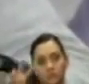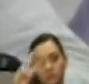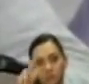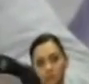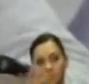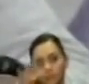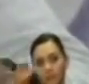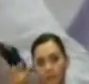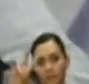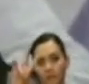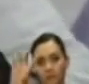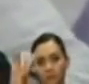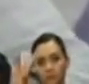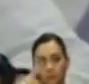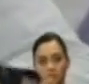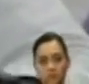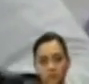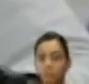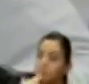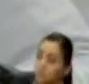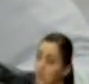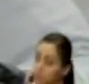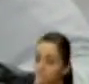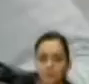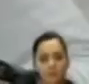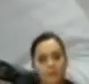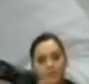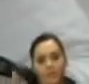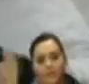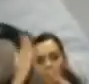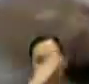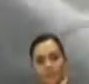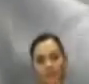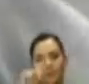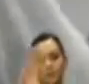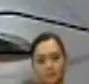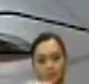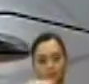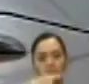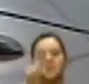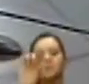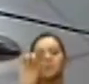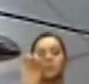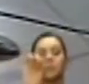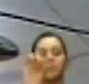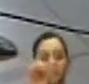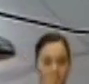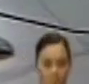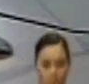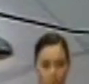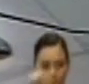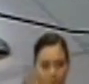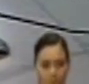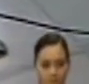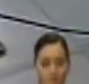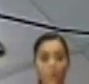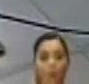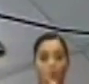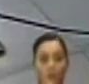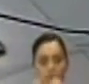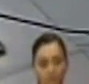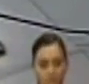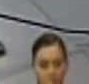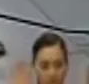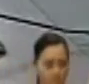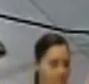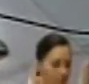$2,478 mensuales. ¿No? ¿Ninguna otra pregunta? Nos vamos ya, señor presidente. Otra pequeña acotación, perdón. Para que veas que basta abrir la prensa día a día para